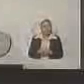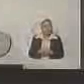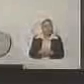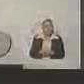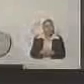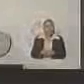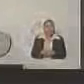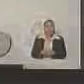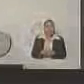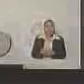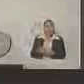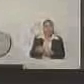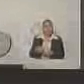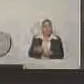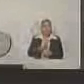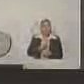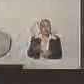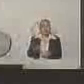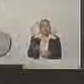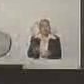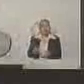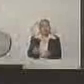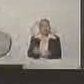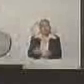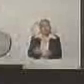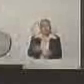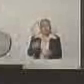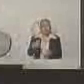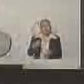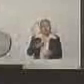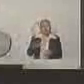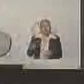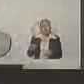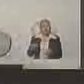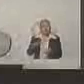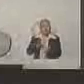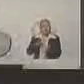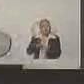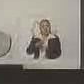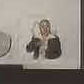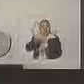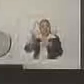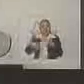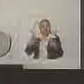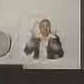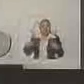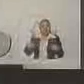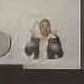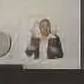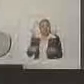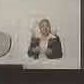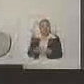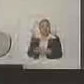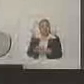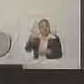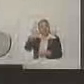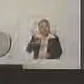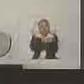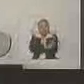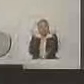esfuerzo cívico-político te quieres enterar de quiénes somos los que estamos teniendo una oferta para nuestra